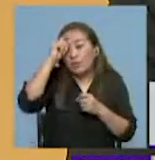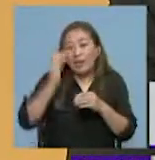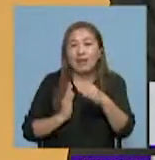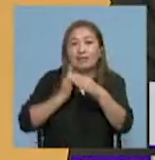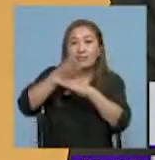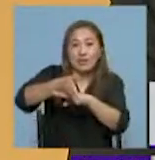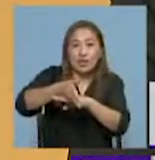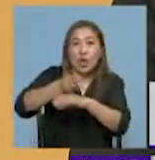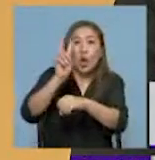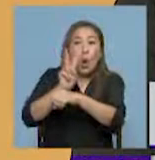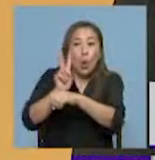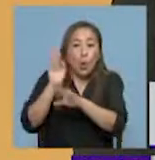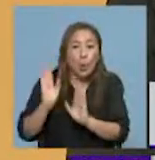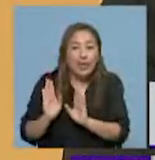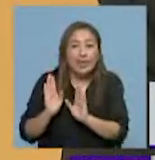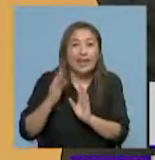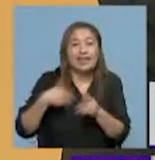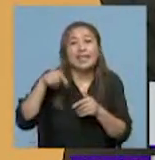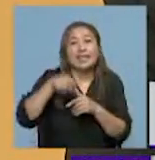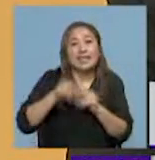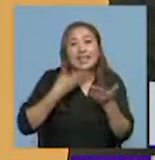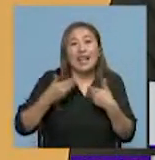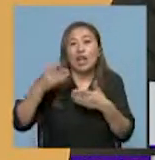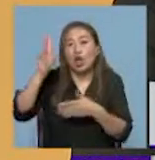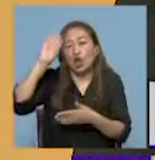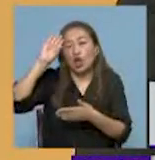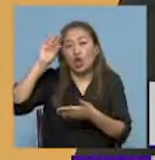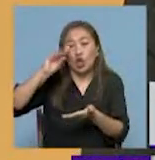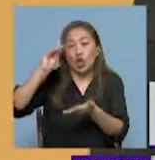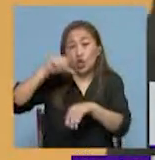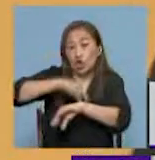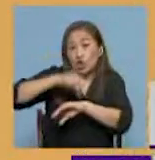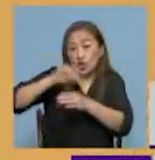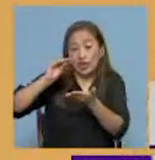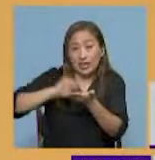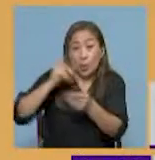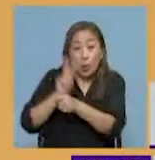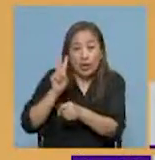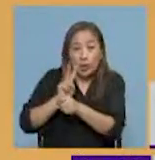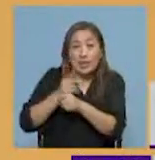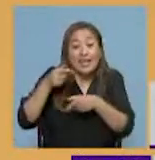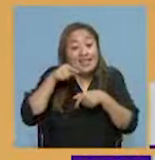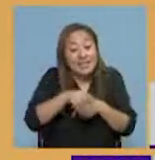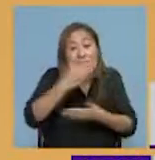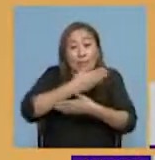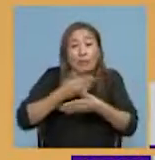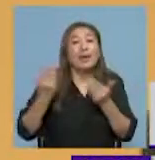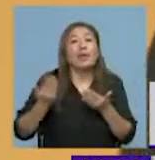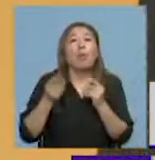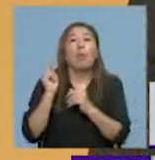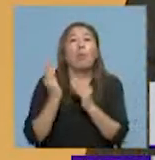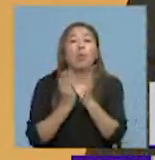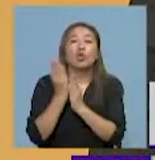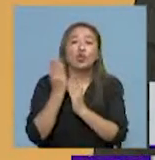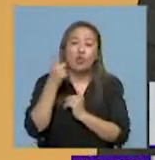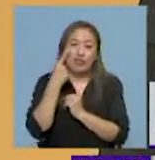complejidad y entra al servicio de hematología si es que ese no nato tiene la suerte de nacer con vida con lo